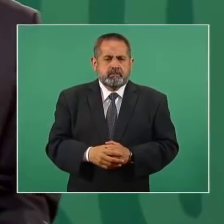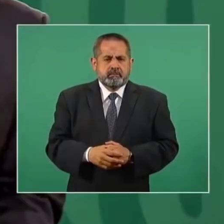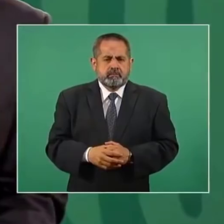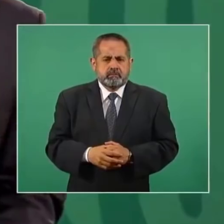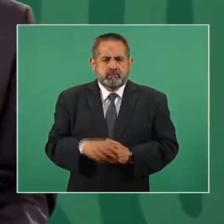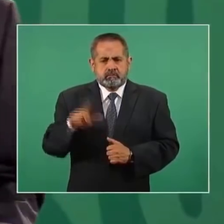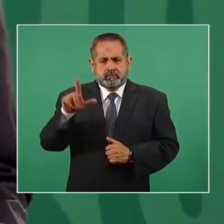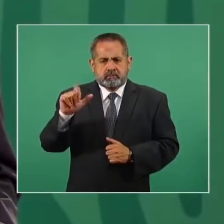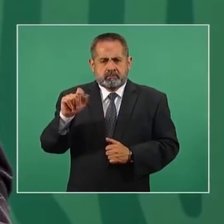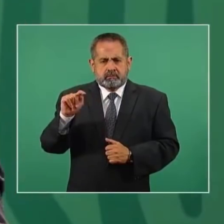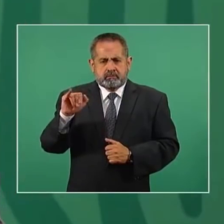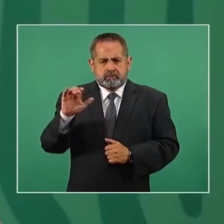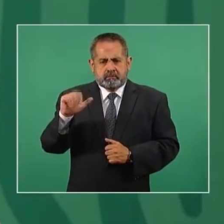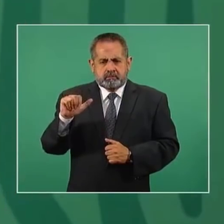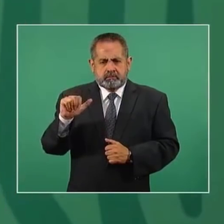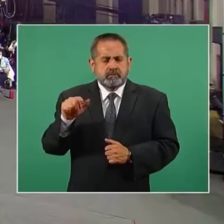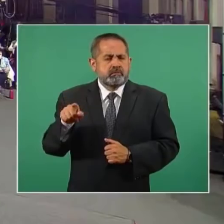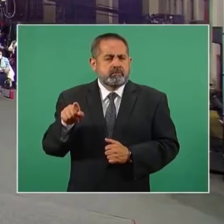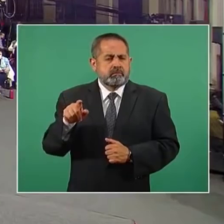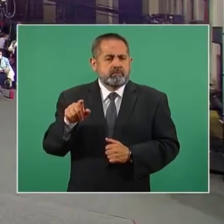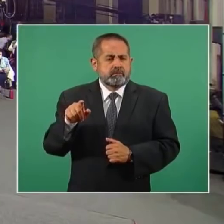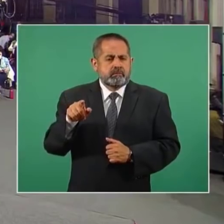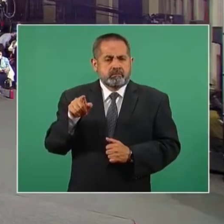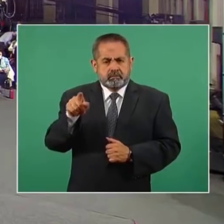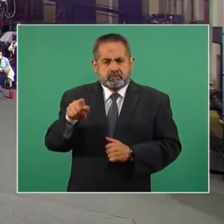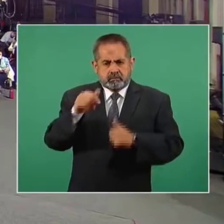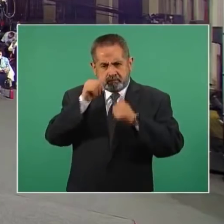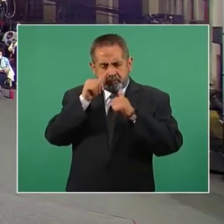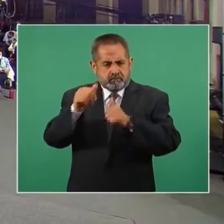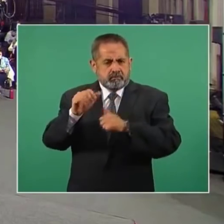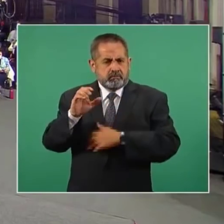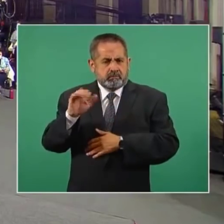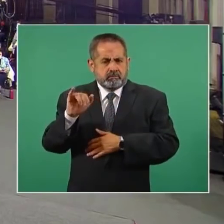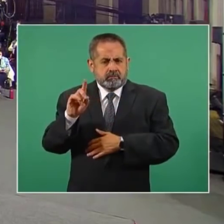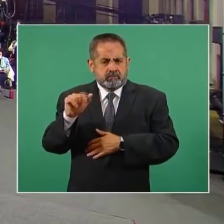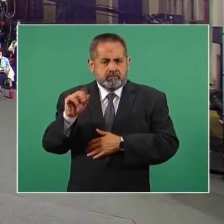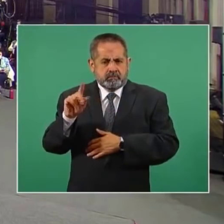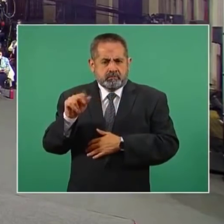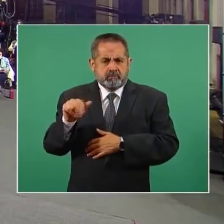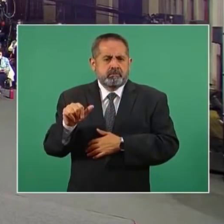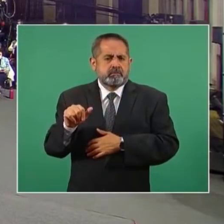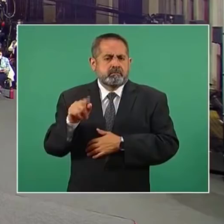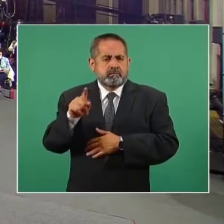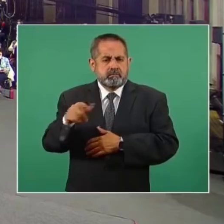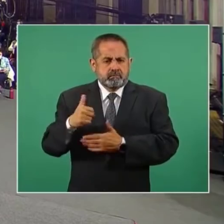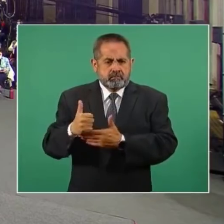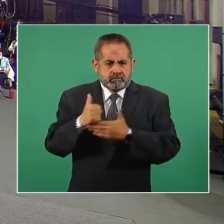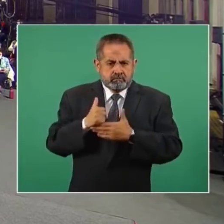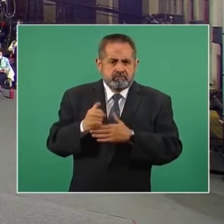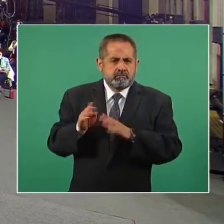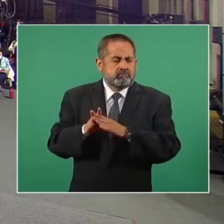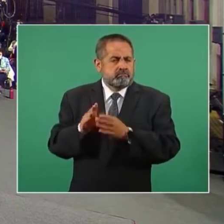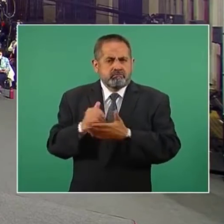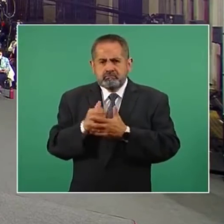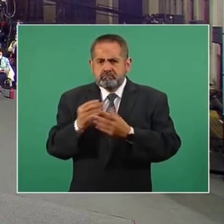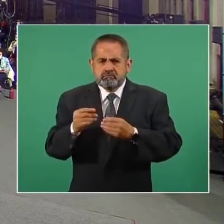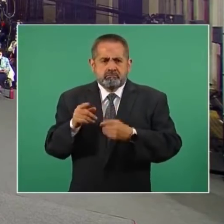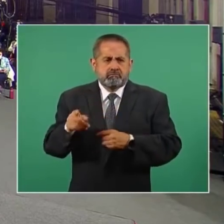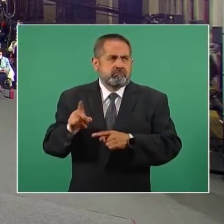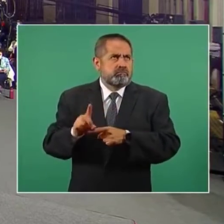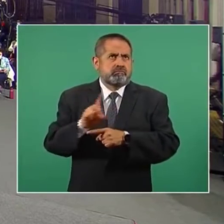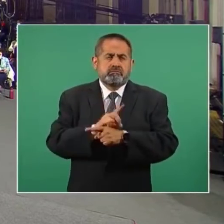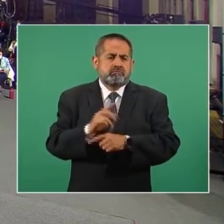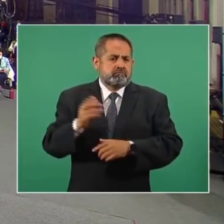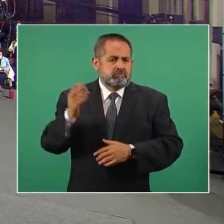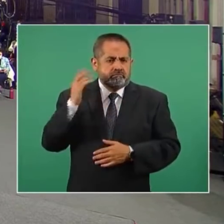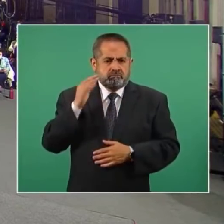letizia lety ramírez que es de atención ciudadana que es la que nos ayuda mucho lety desde